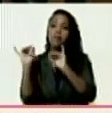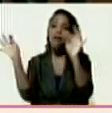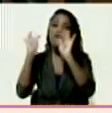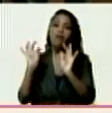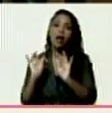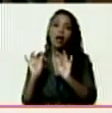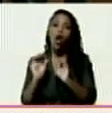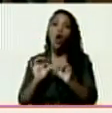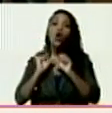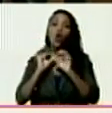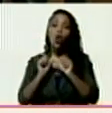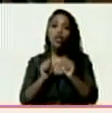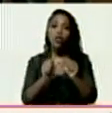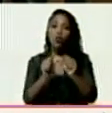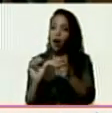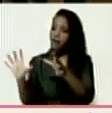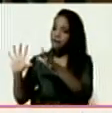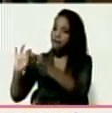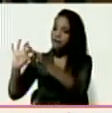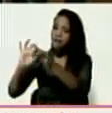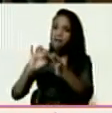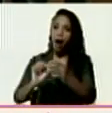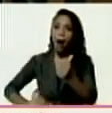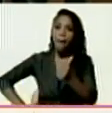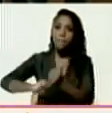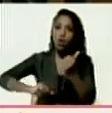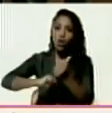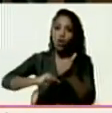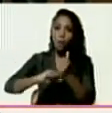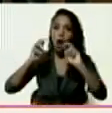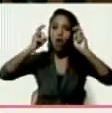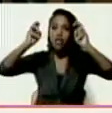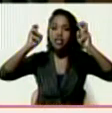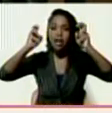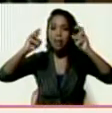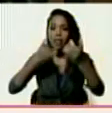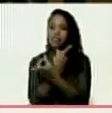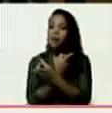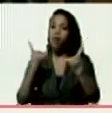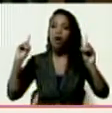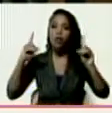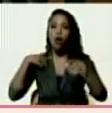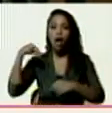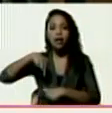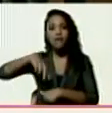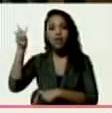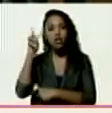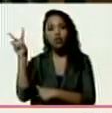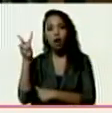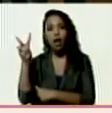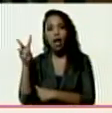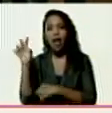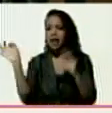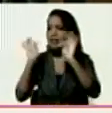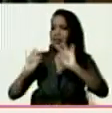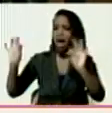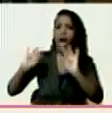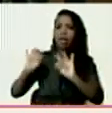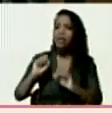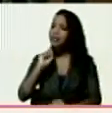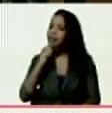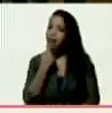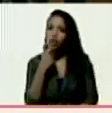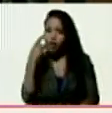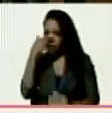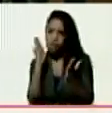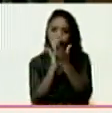seguir articulando los apoyos para la causa democrática en Venezuela. Para nadie es un secreto que esta confrontación del régimen de